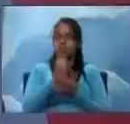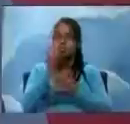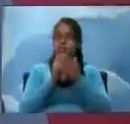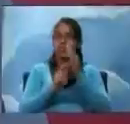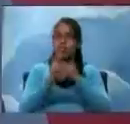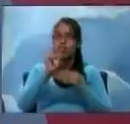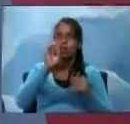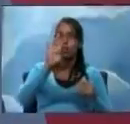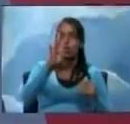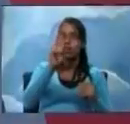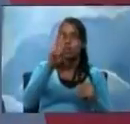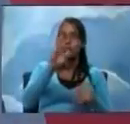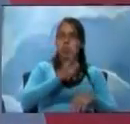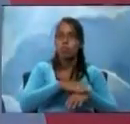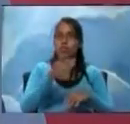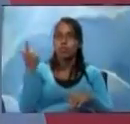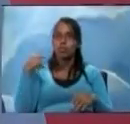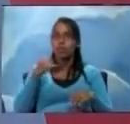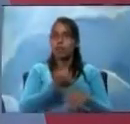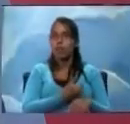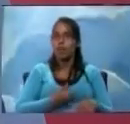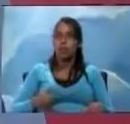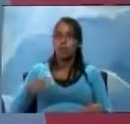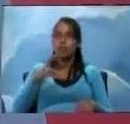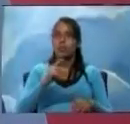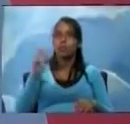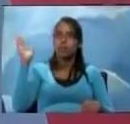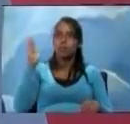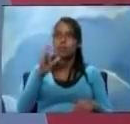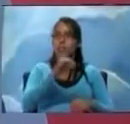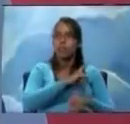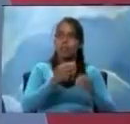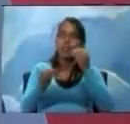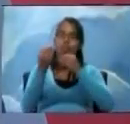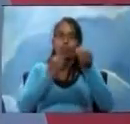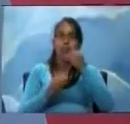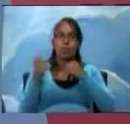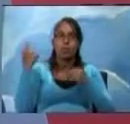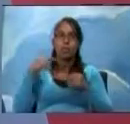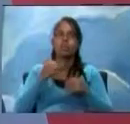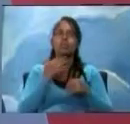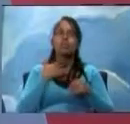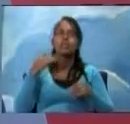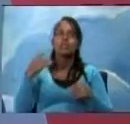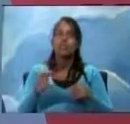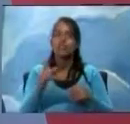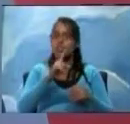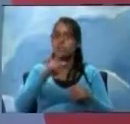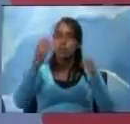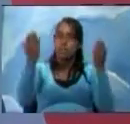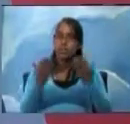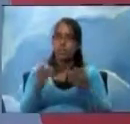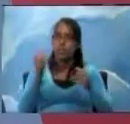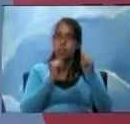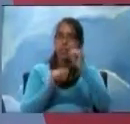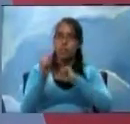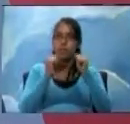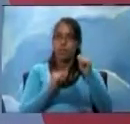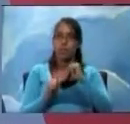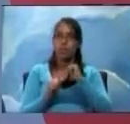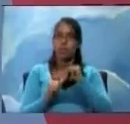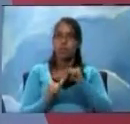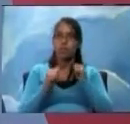Verso 42, porque tuve hambre y no me disteis de comer, tuve sed y no me disteis de